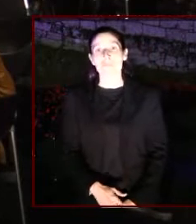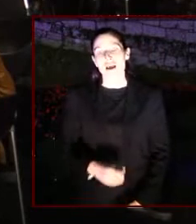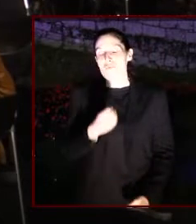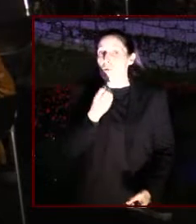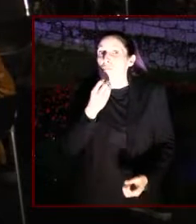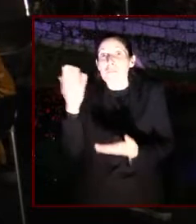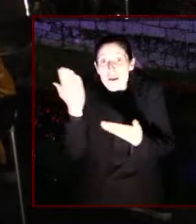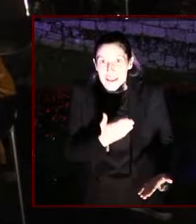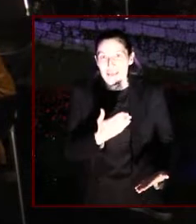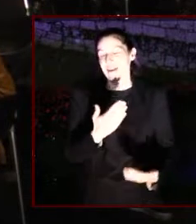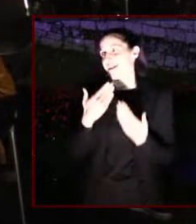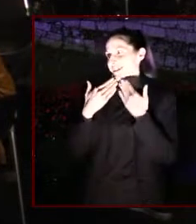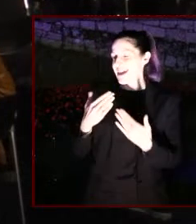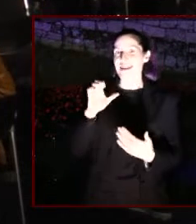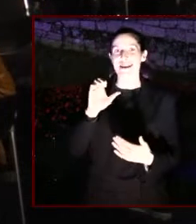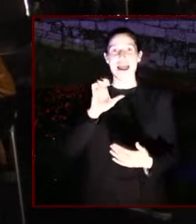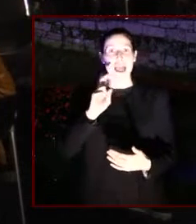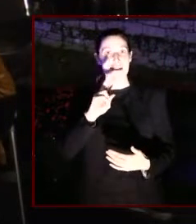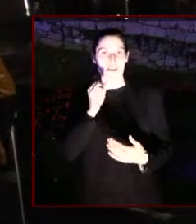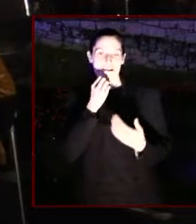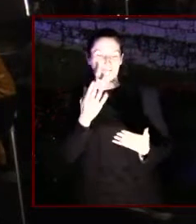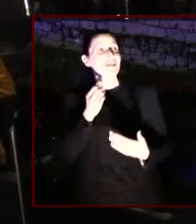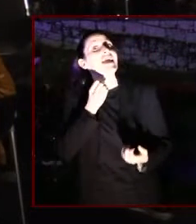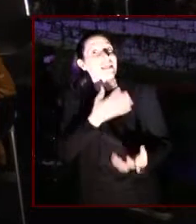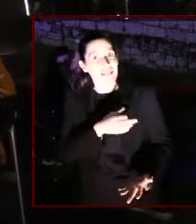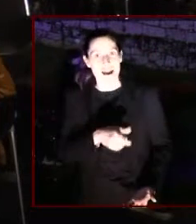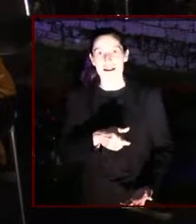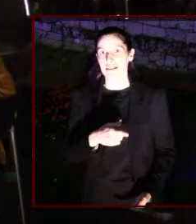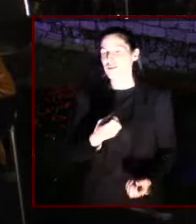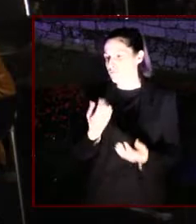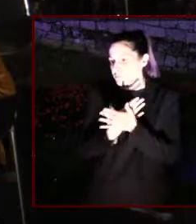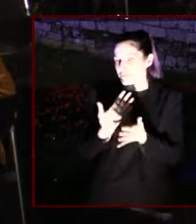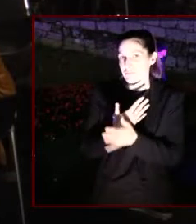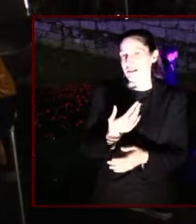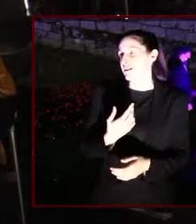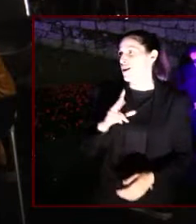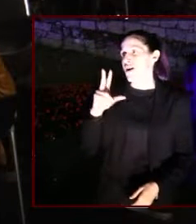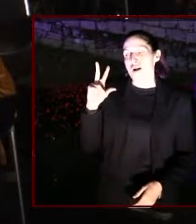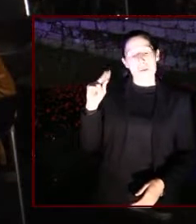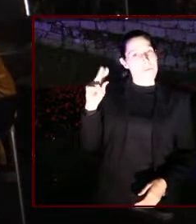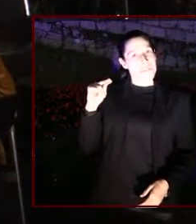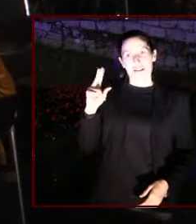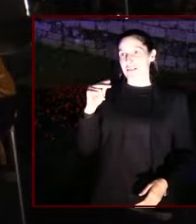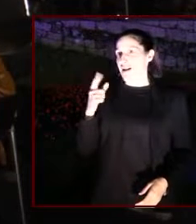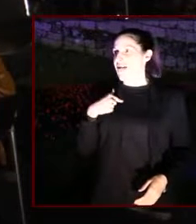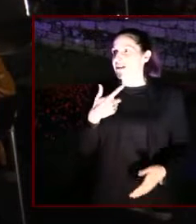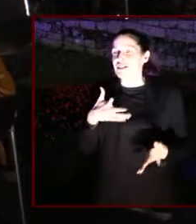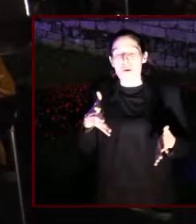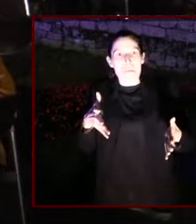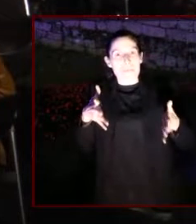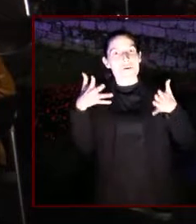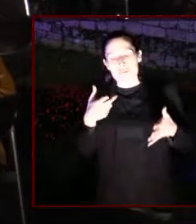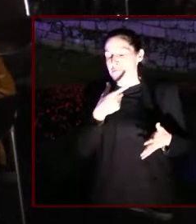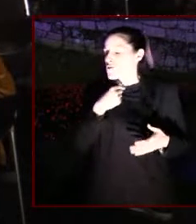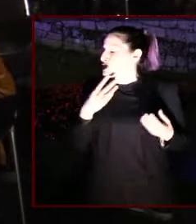Bueno, benvida. Gracias. Eva, ¿qué tal? Muy bien, muy Contanos, ilusionada. ¿Qué te parece? Una pasada, me gusta sí. muchísimo. Estoy súper